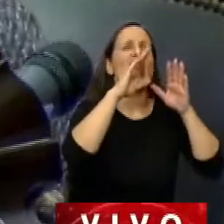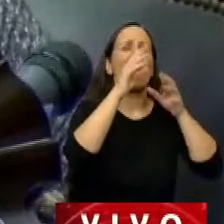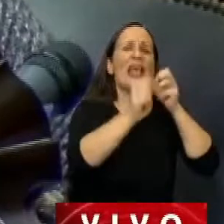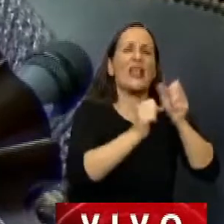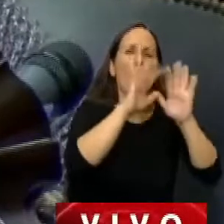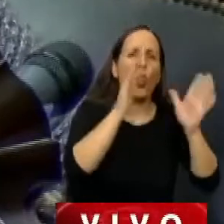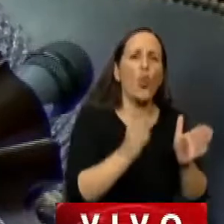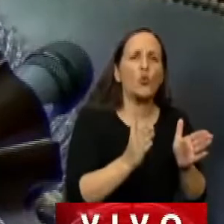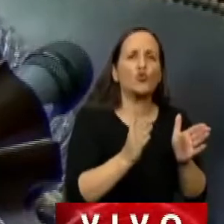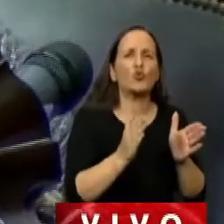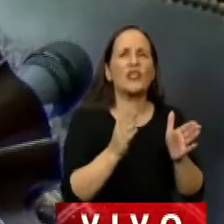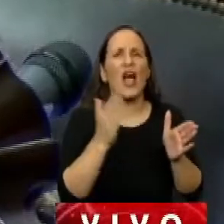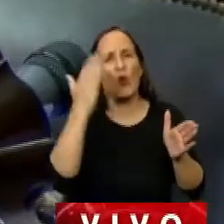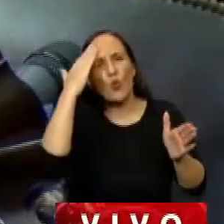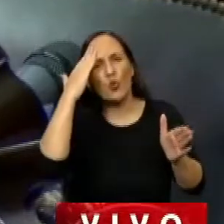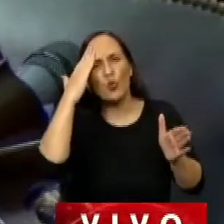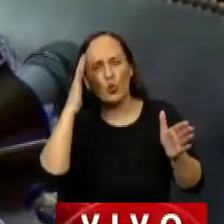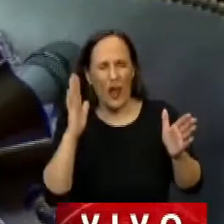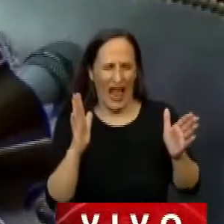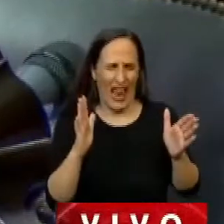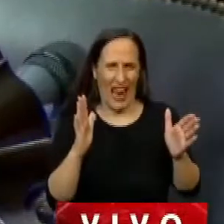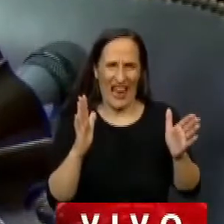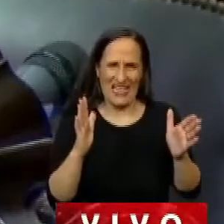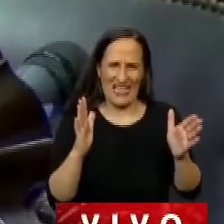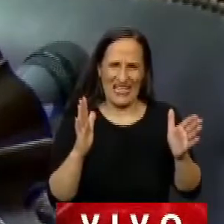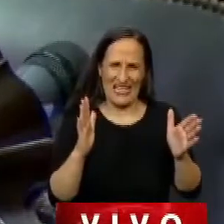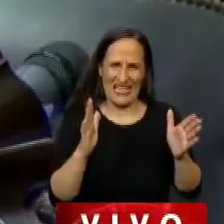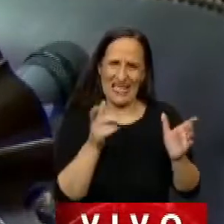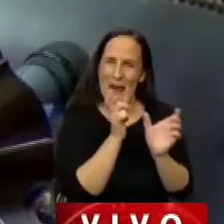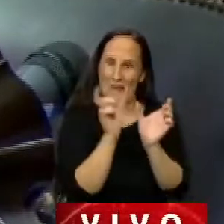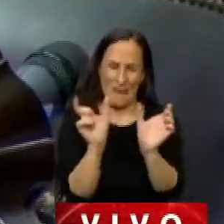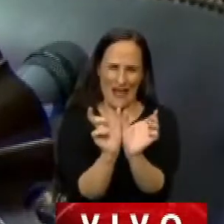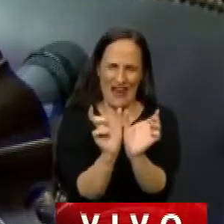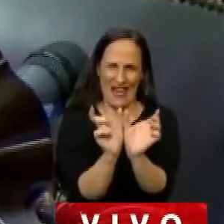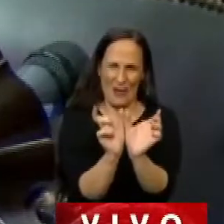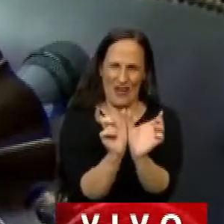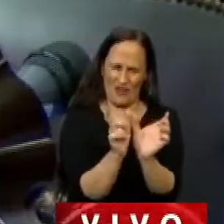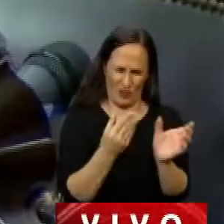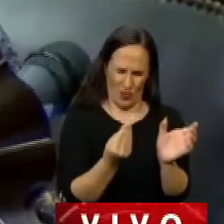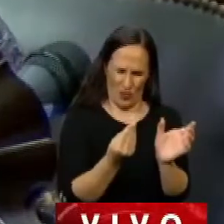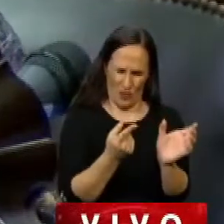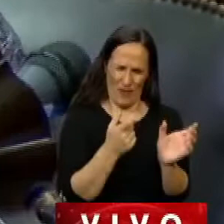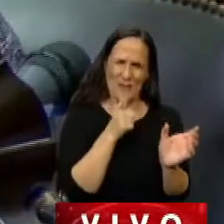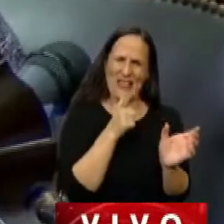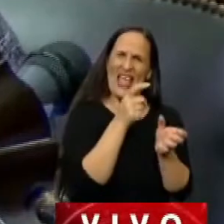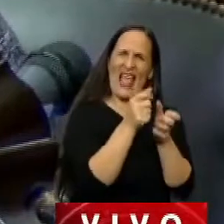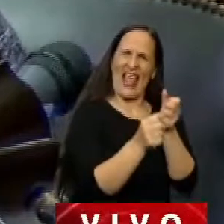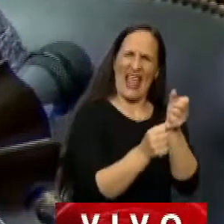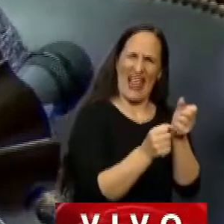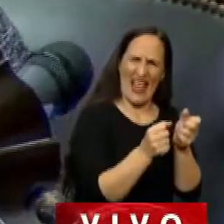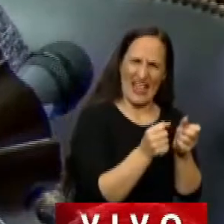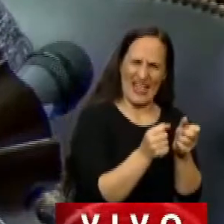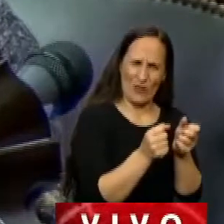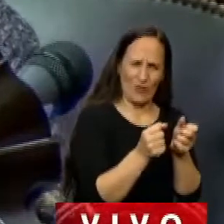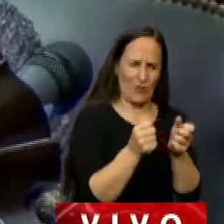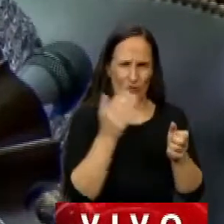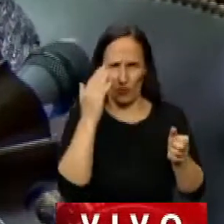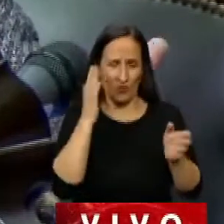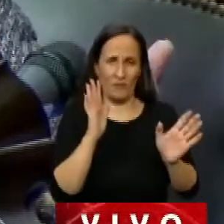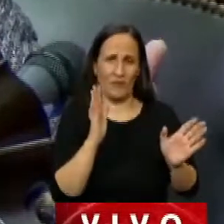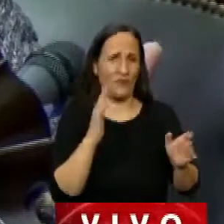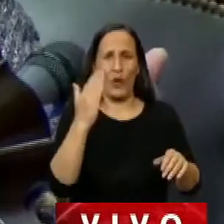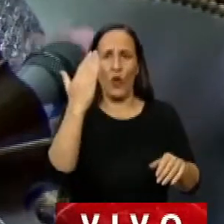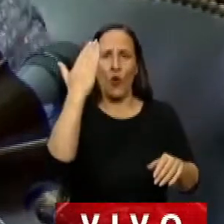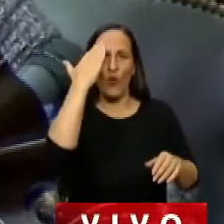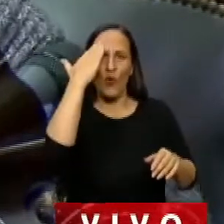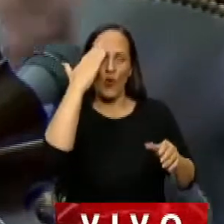permito polemizar con ella. No cierra el problema de la industria cultural. El arte es